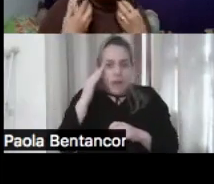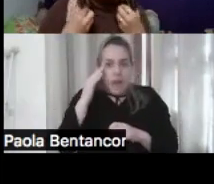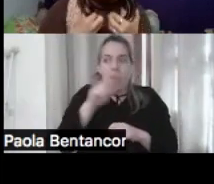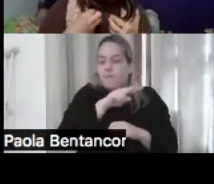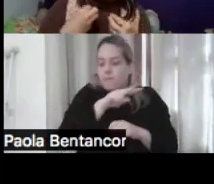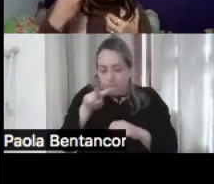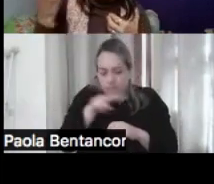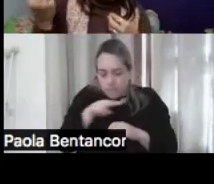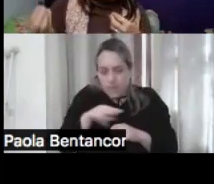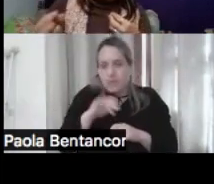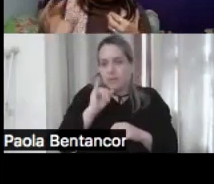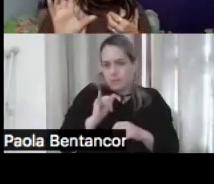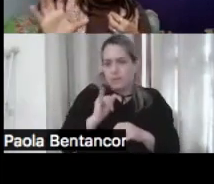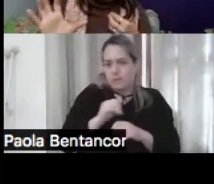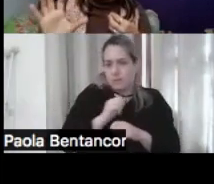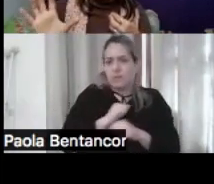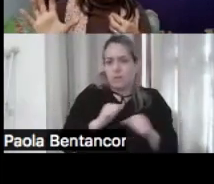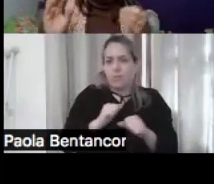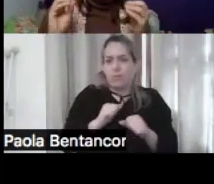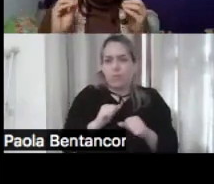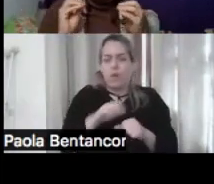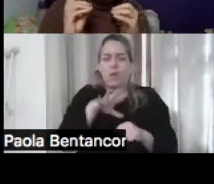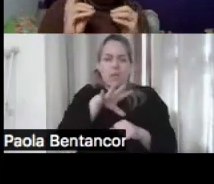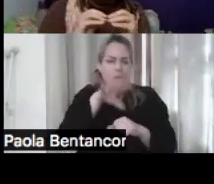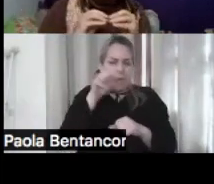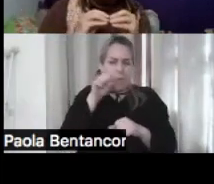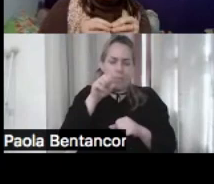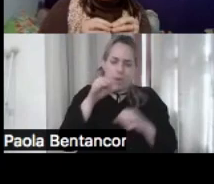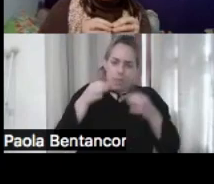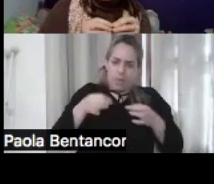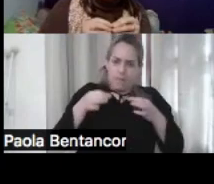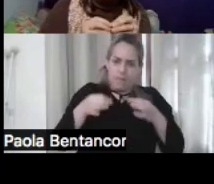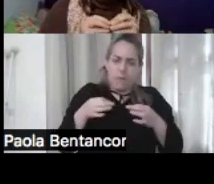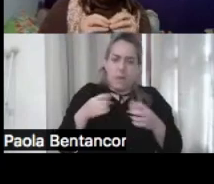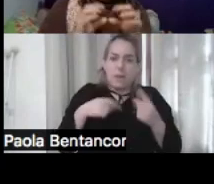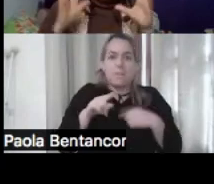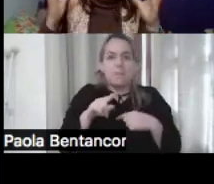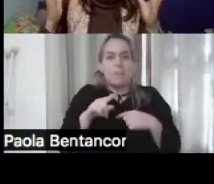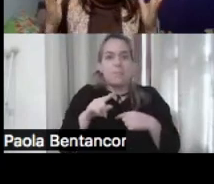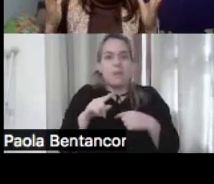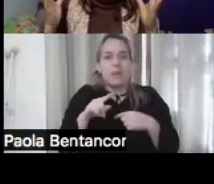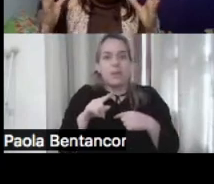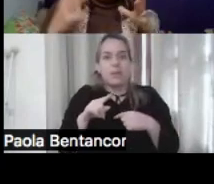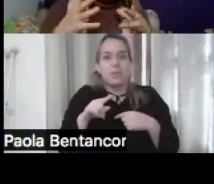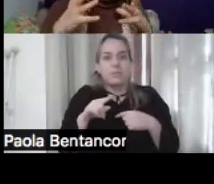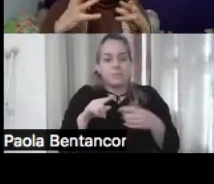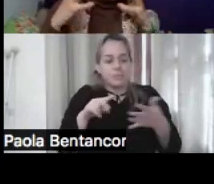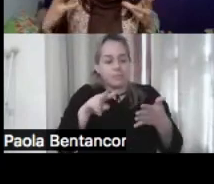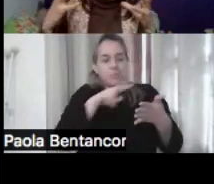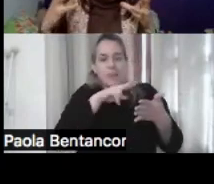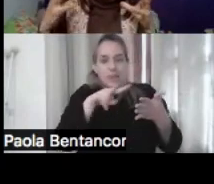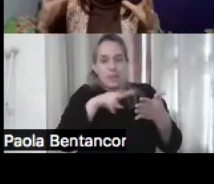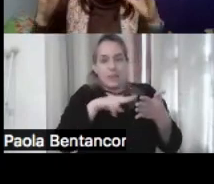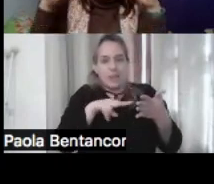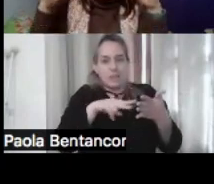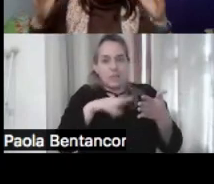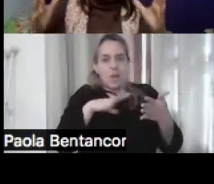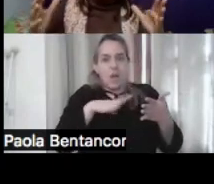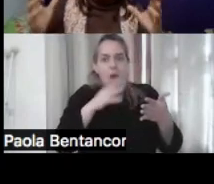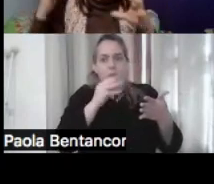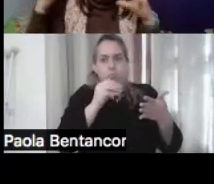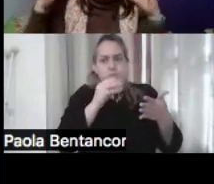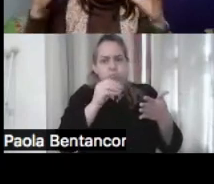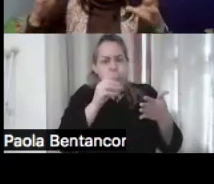tienen la capacidad de interpretación conservada y demás, pero cuando se encuentran con textos, con un exceso